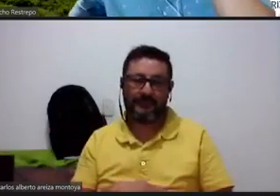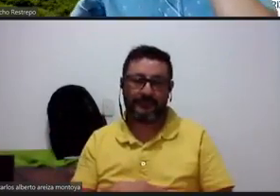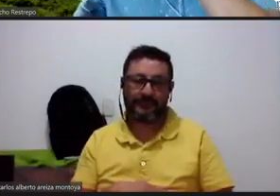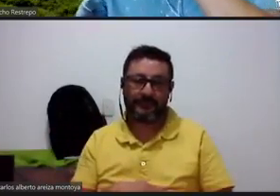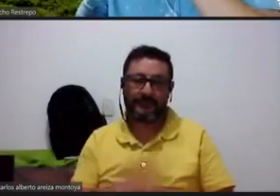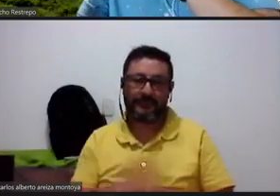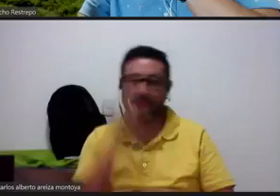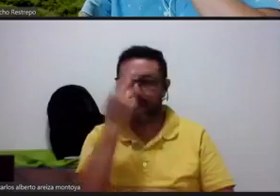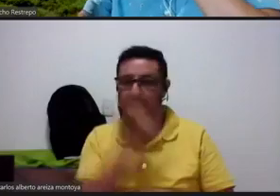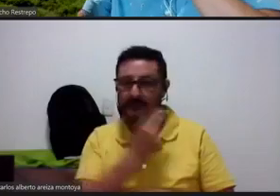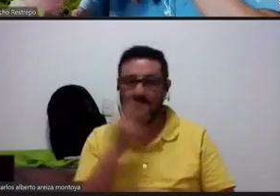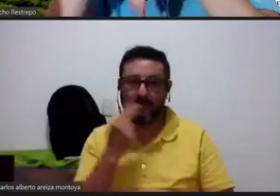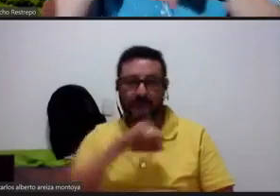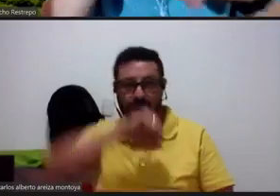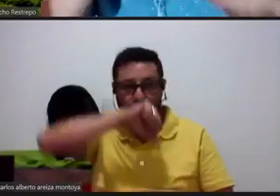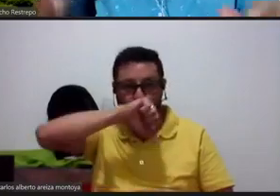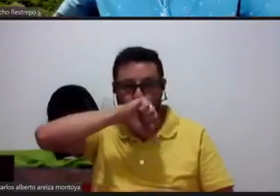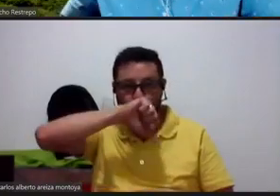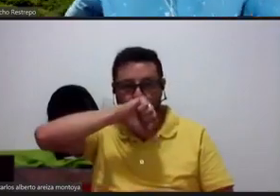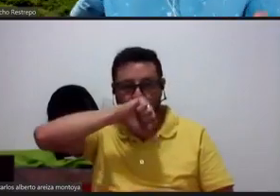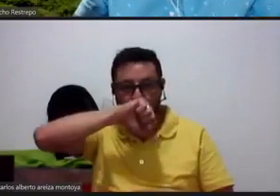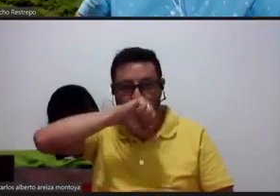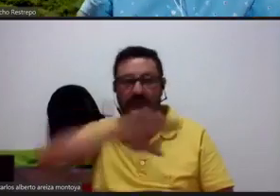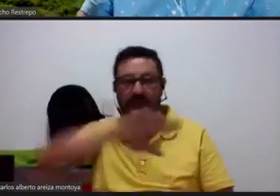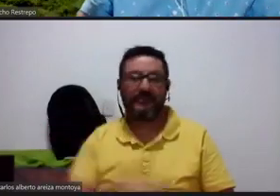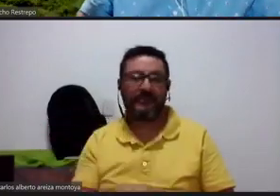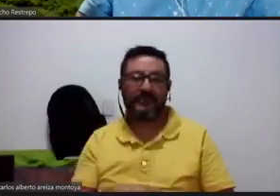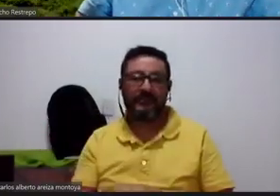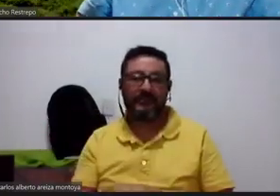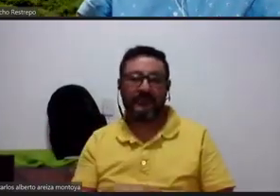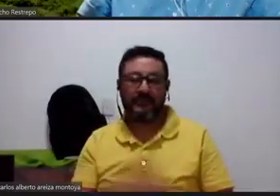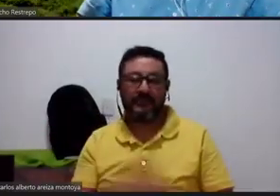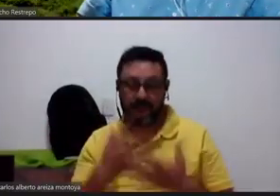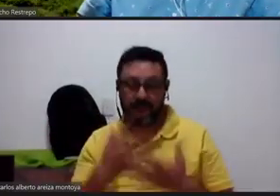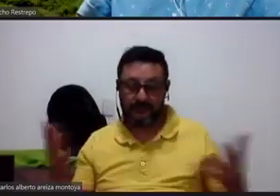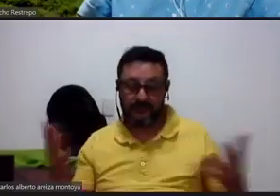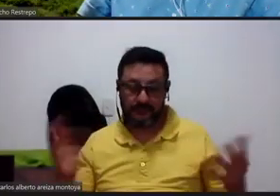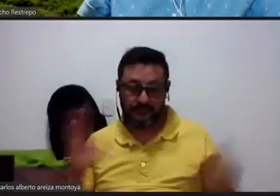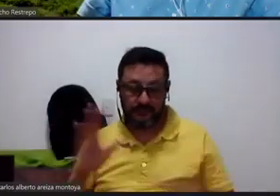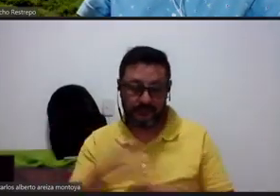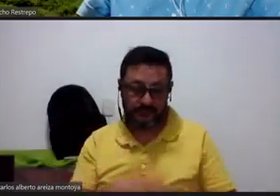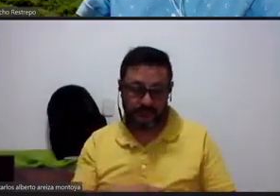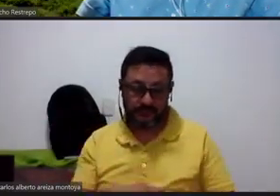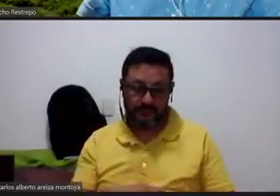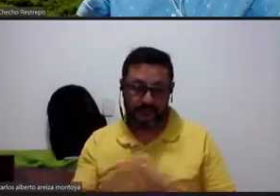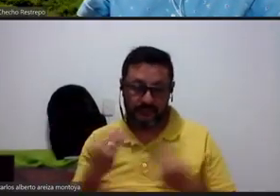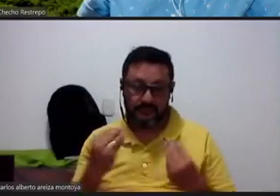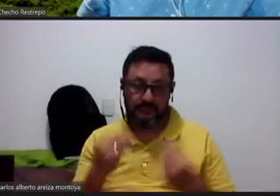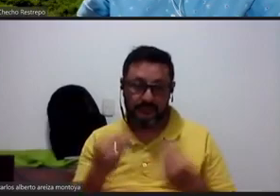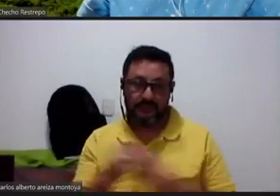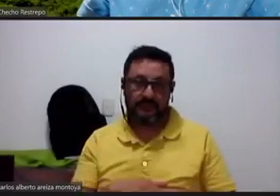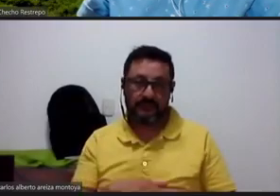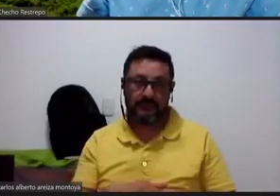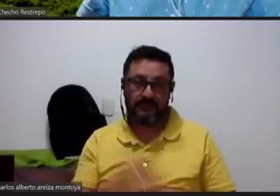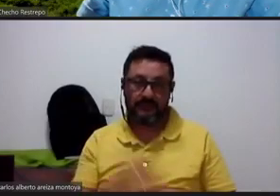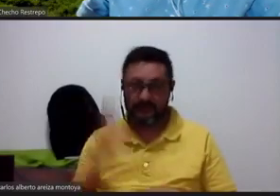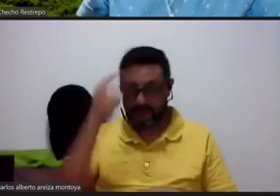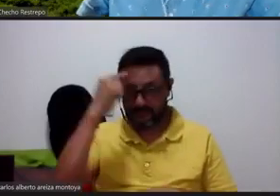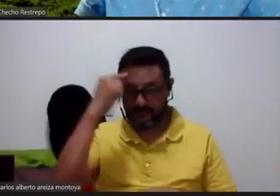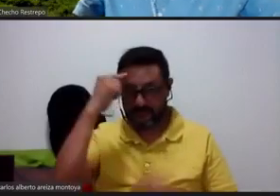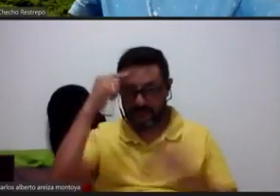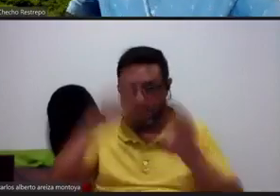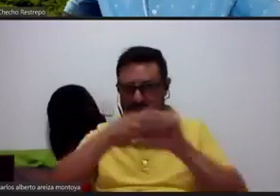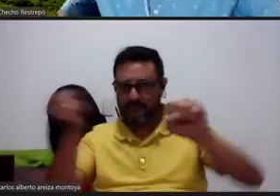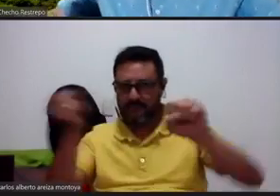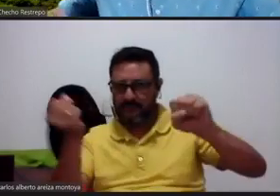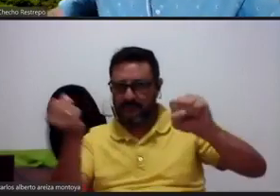que uno adquiere son inmensos. Y muchas veces yo he pensado en renunciar a competencias